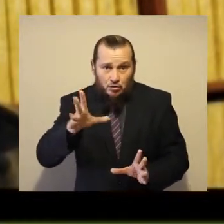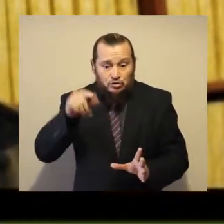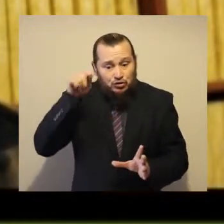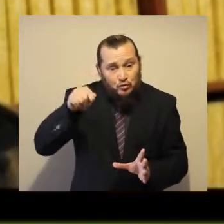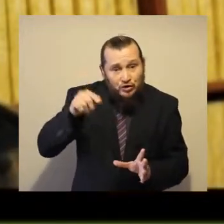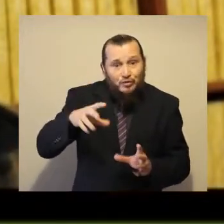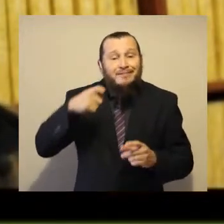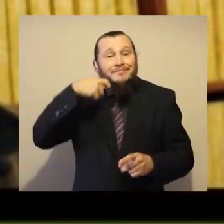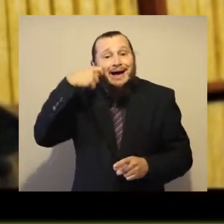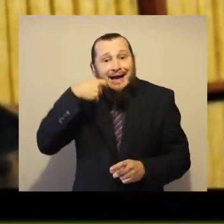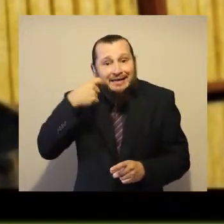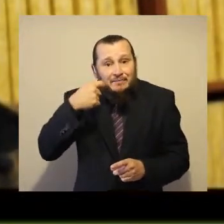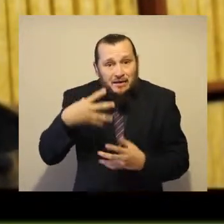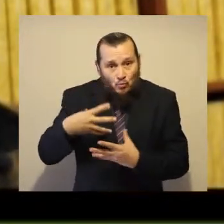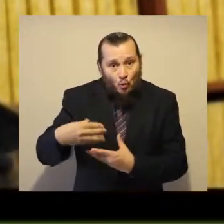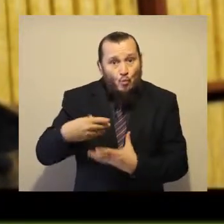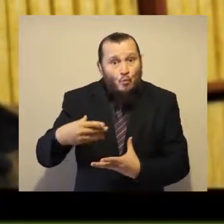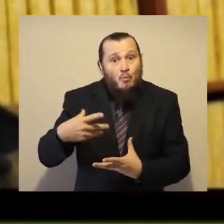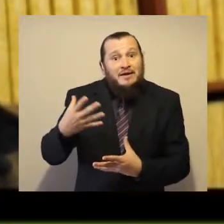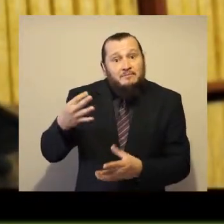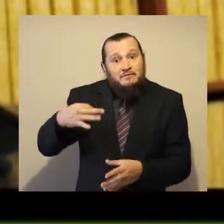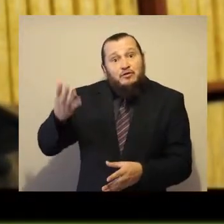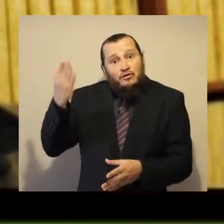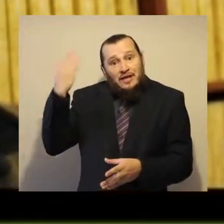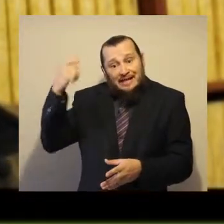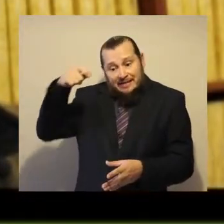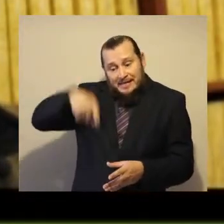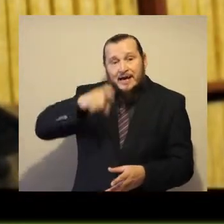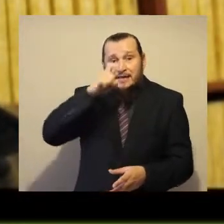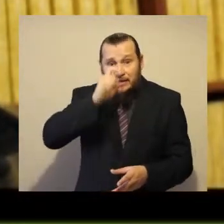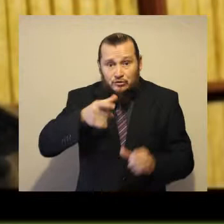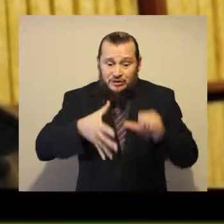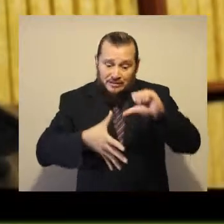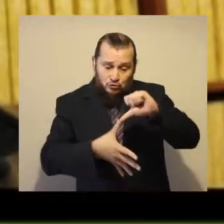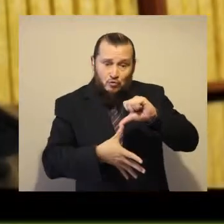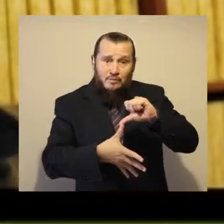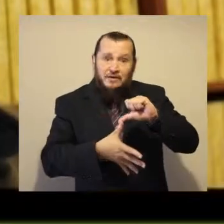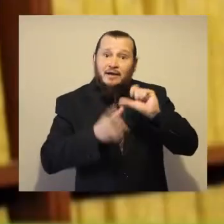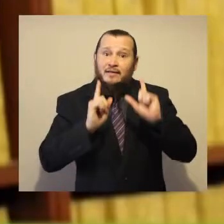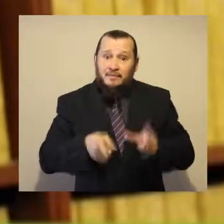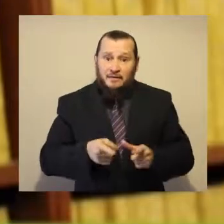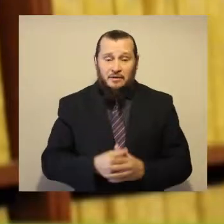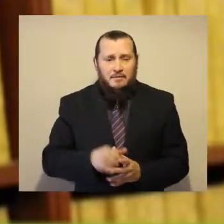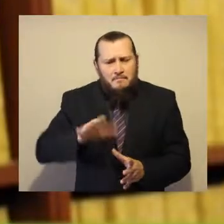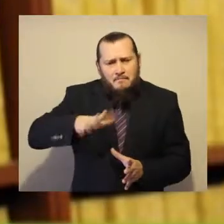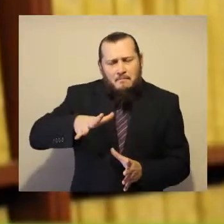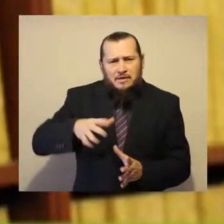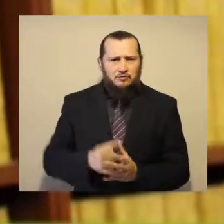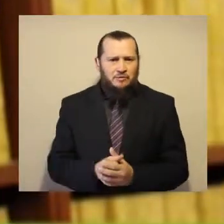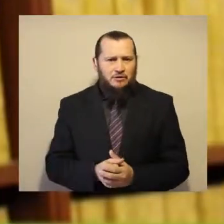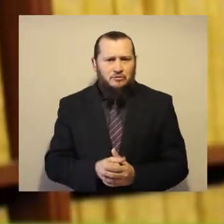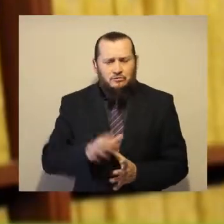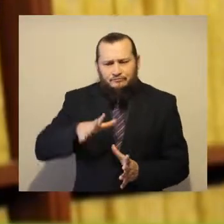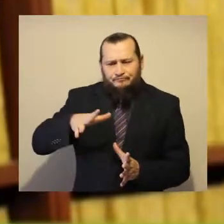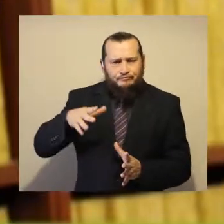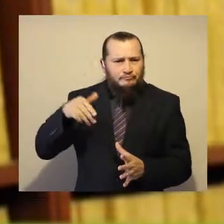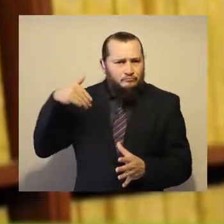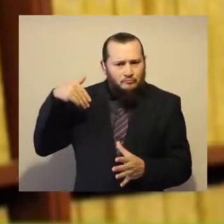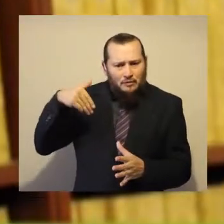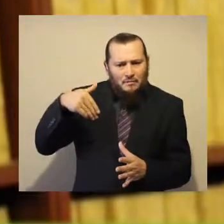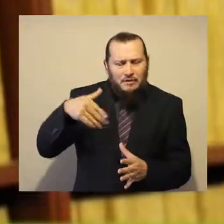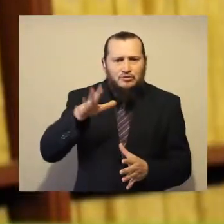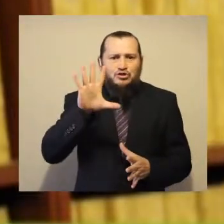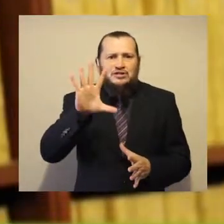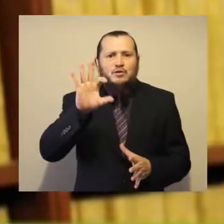que son mamíferos que habitaron no solamente en la provincia de Corrientes sino en toda Sudamérica en un lapso que va más o menos entre